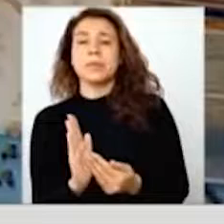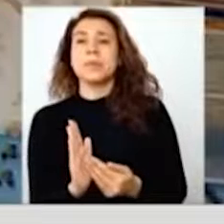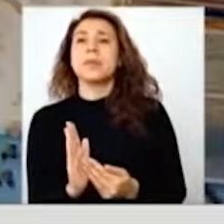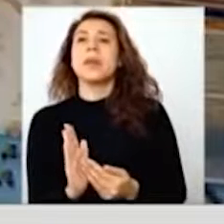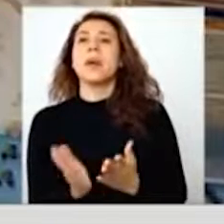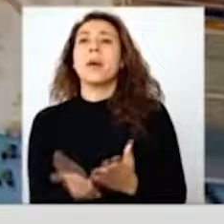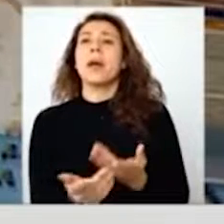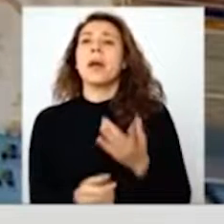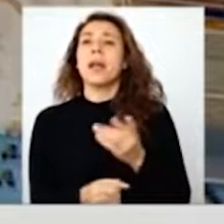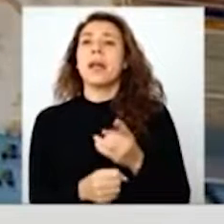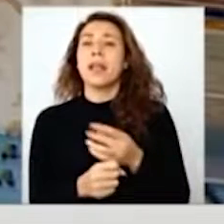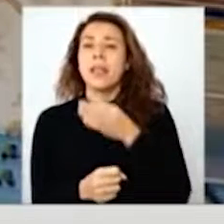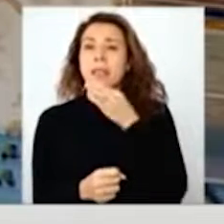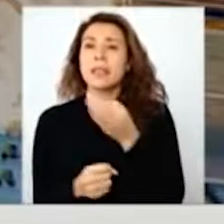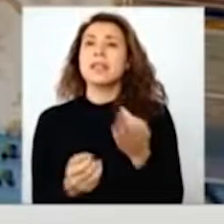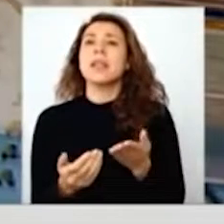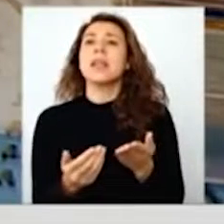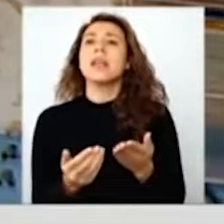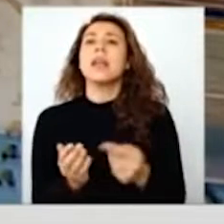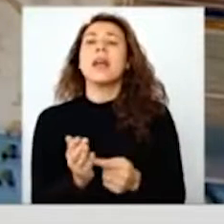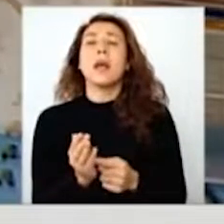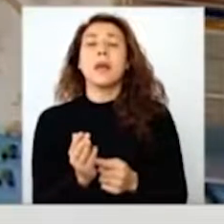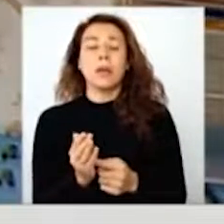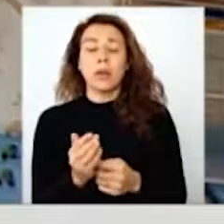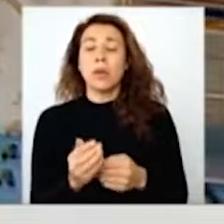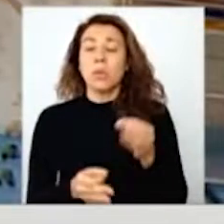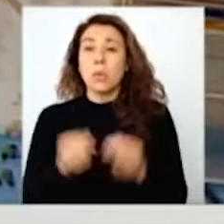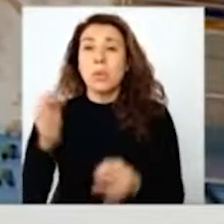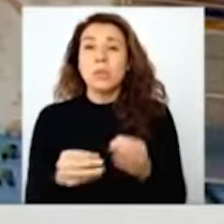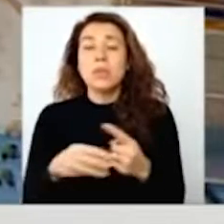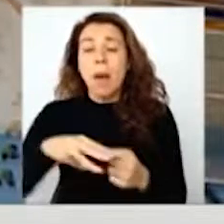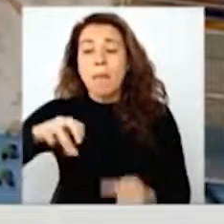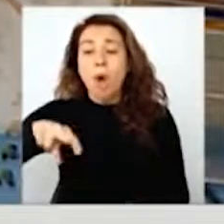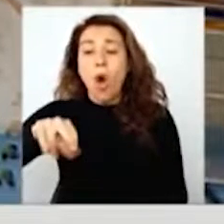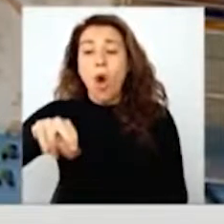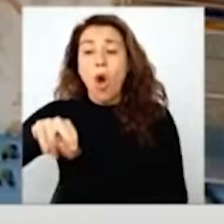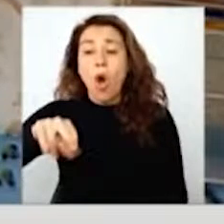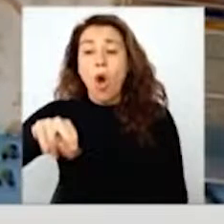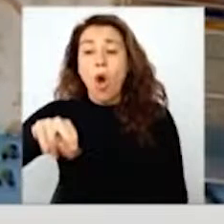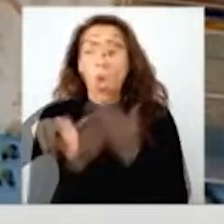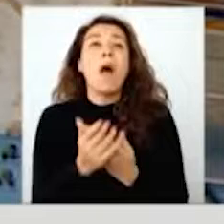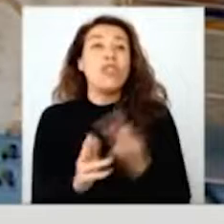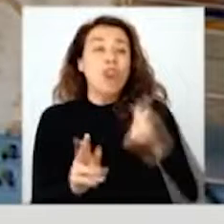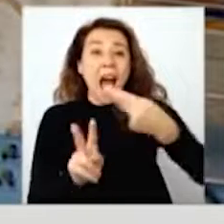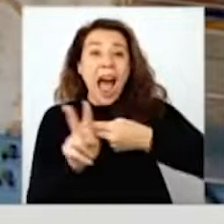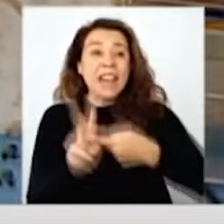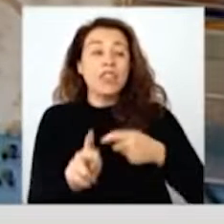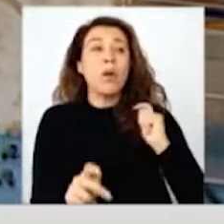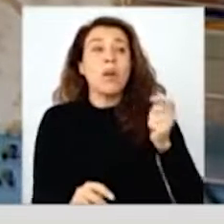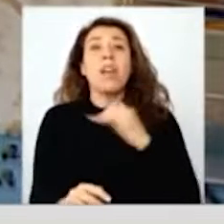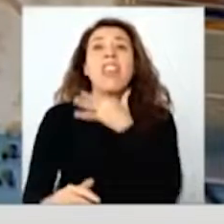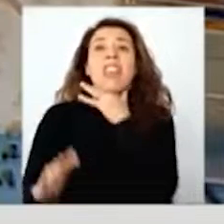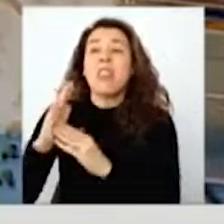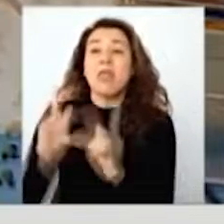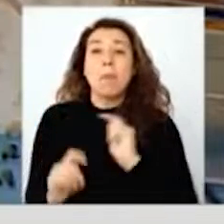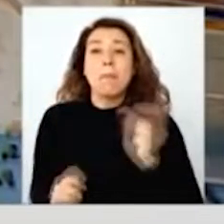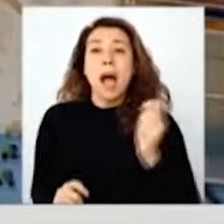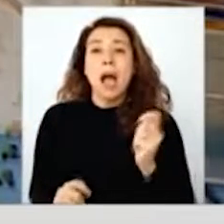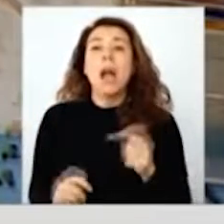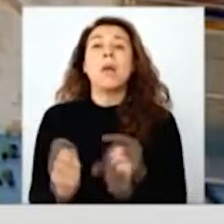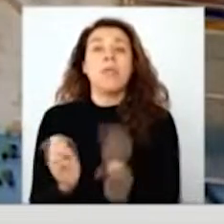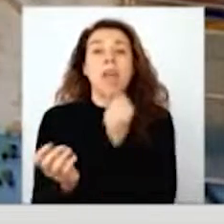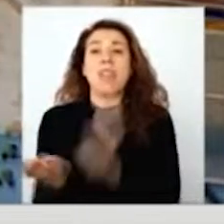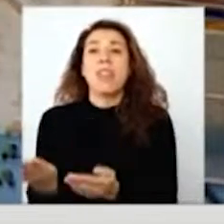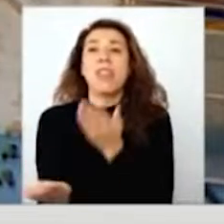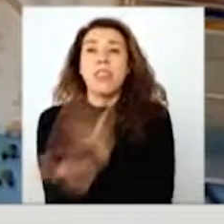procedimiento monitorio para el cobro de las rentas adeudadas permite la notificación de la demanda es decir que